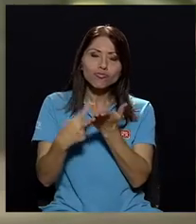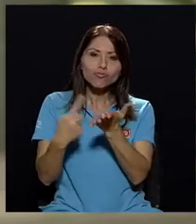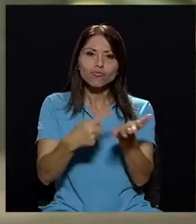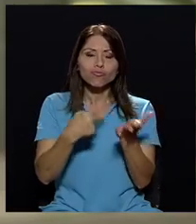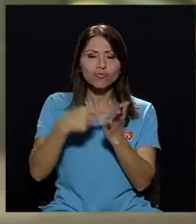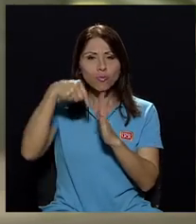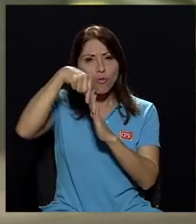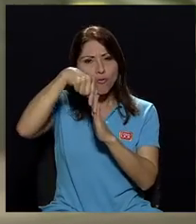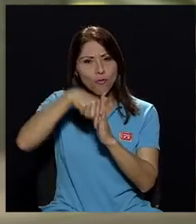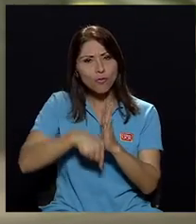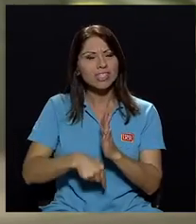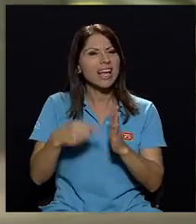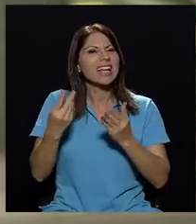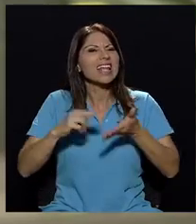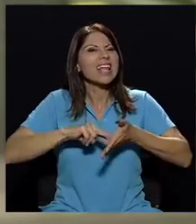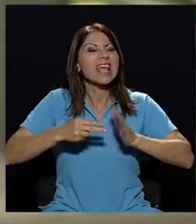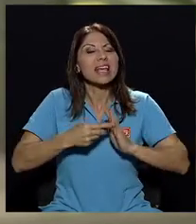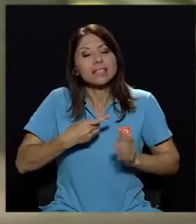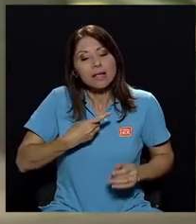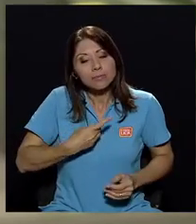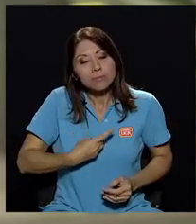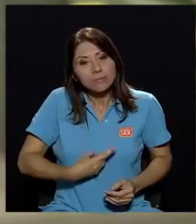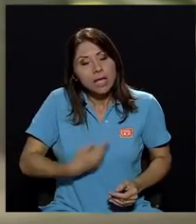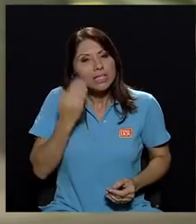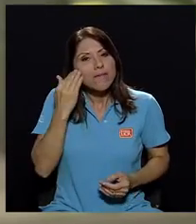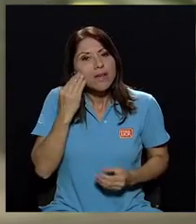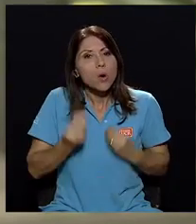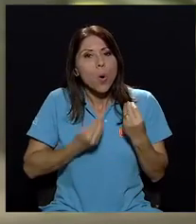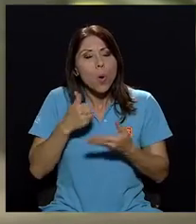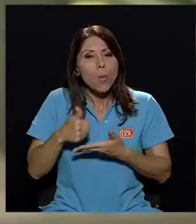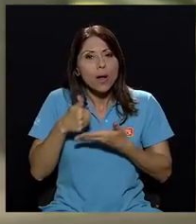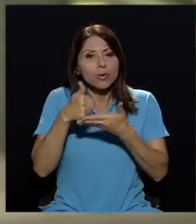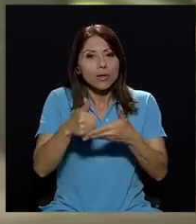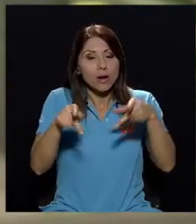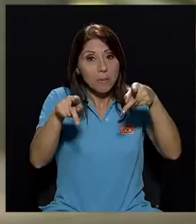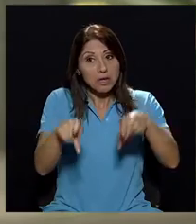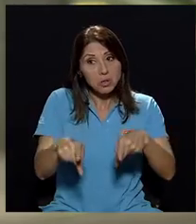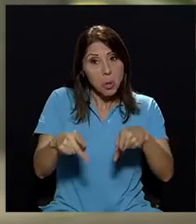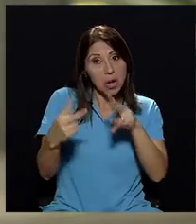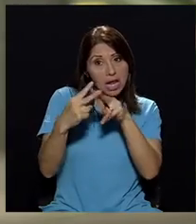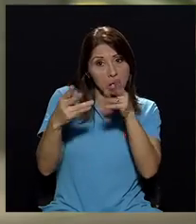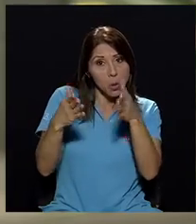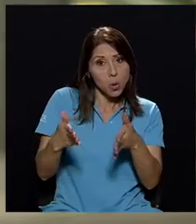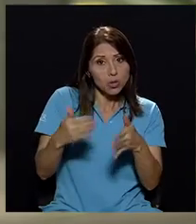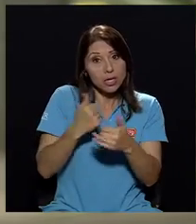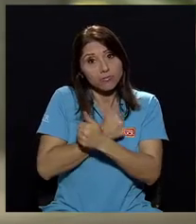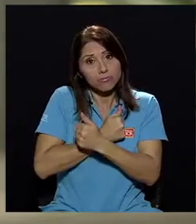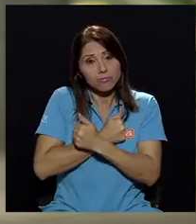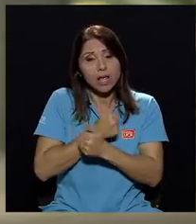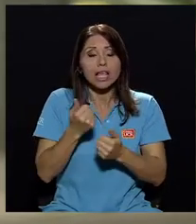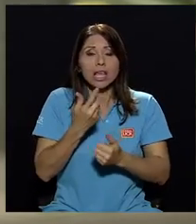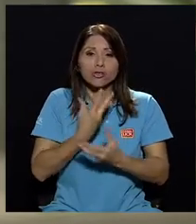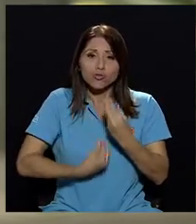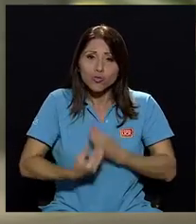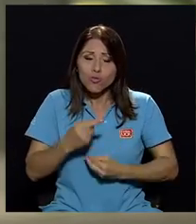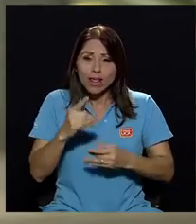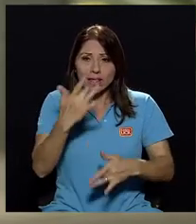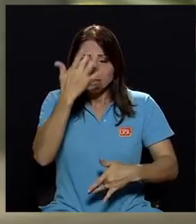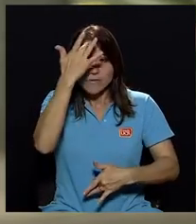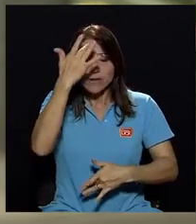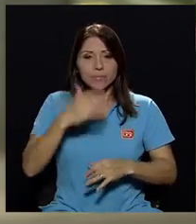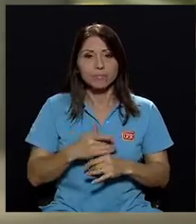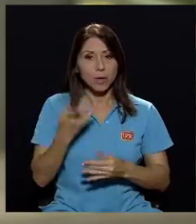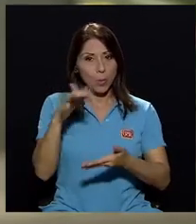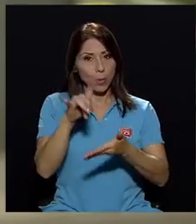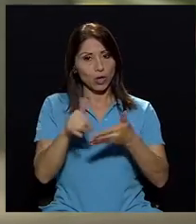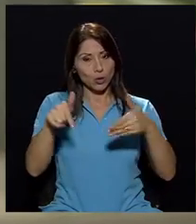de qué es la depresión y saber cómo poder ayudar a una persona conocida o a un ser querido que sufre de esta enfermedad. Es por eso que